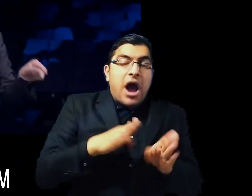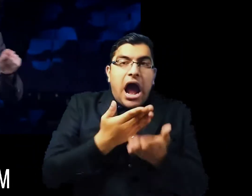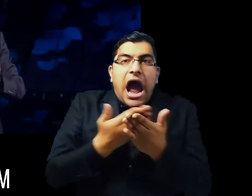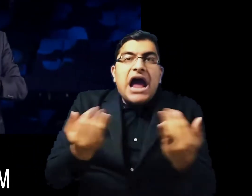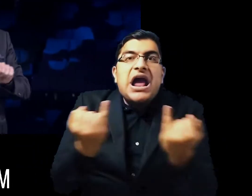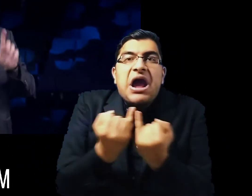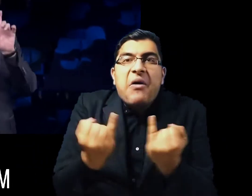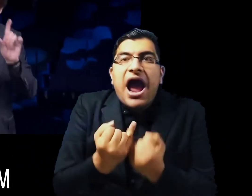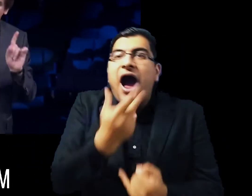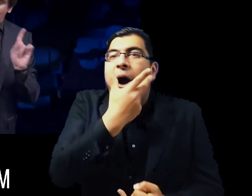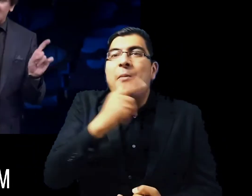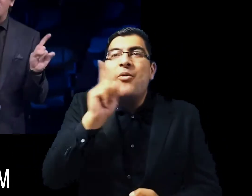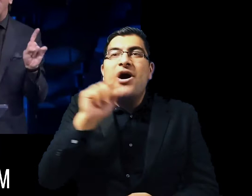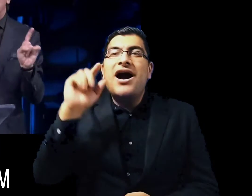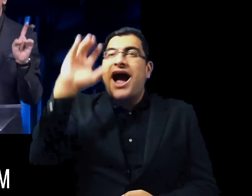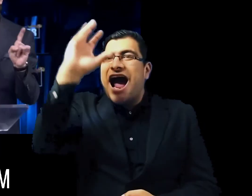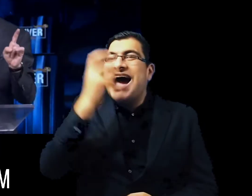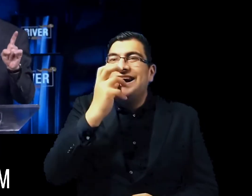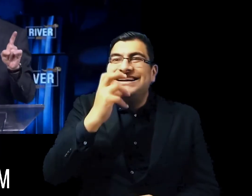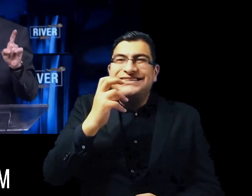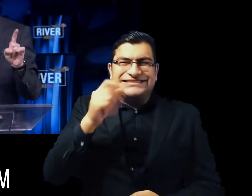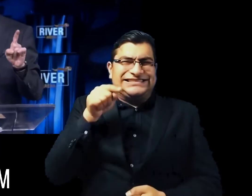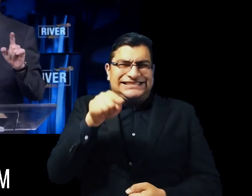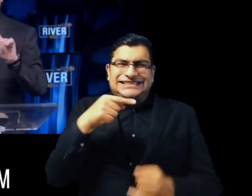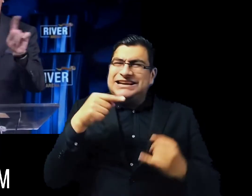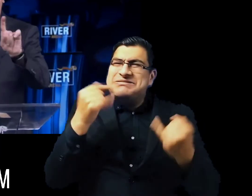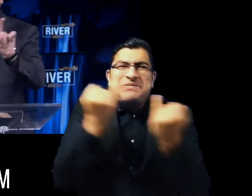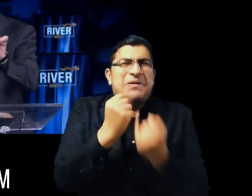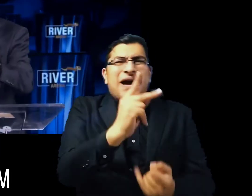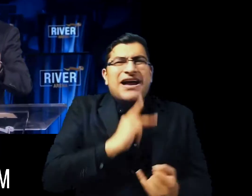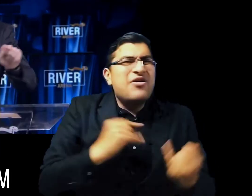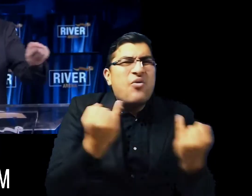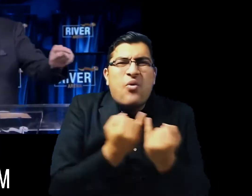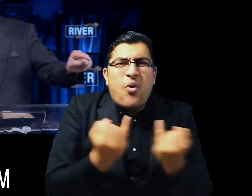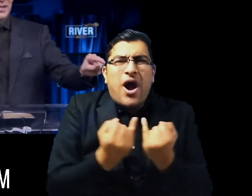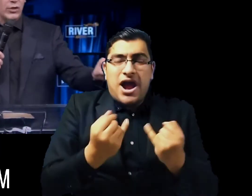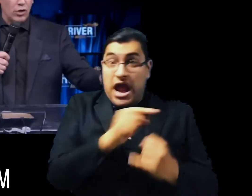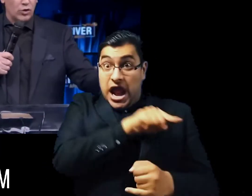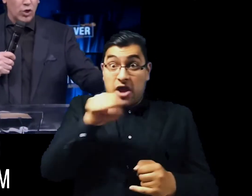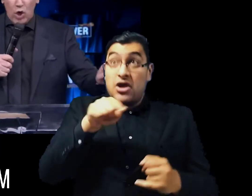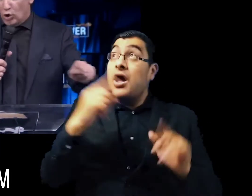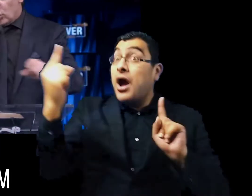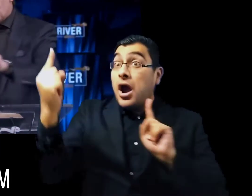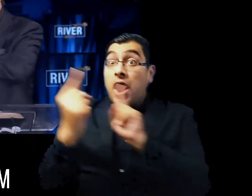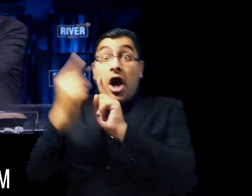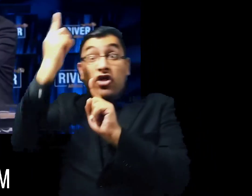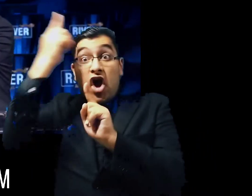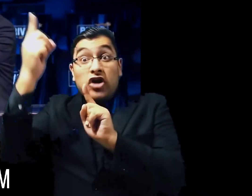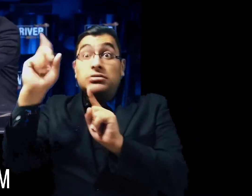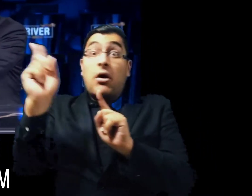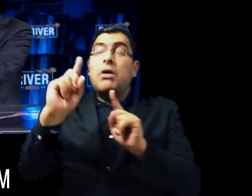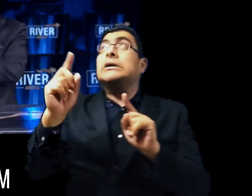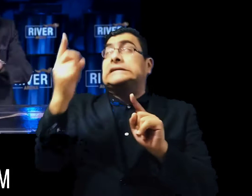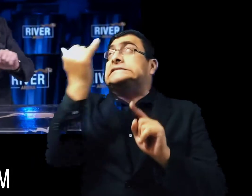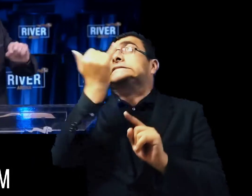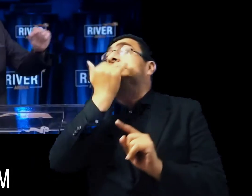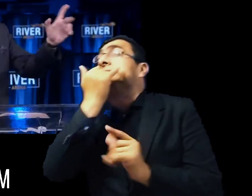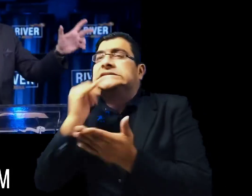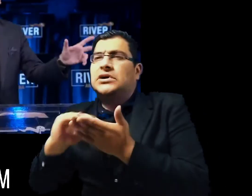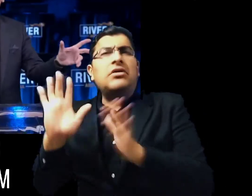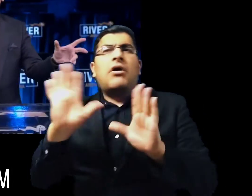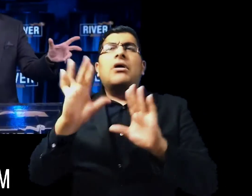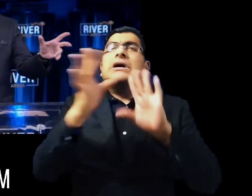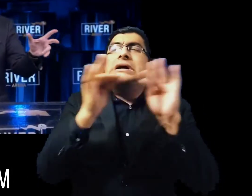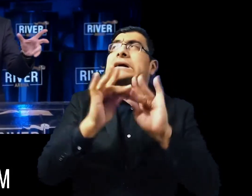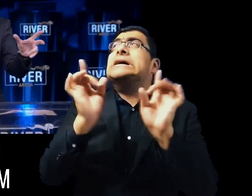Eva tienen ese instinto que a mí me parece familiar, porque ellos no corrieron hacia Dios o se tiraron a sus pies y le